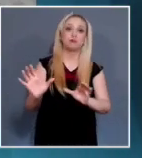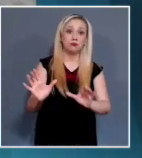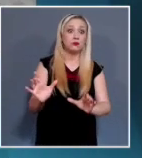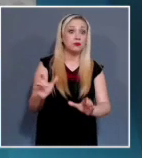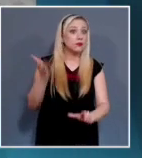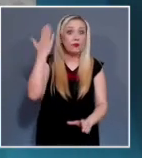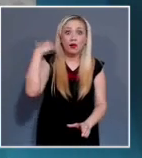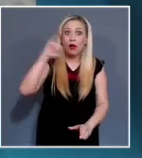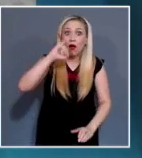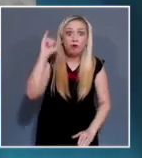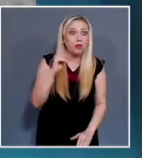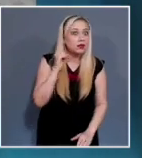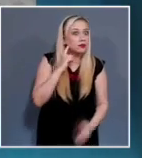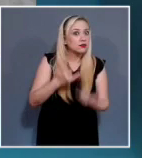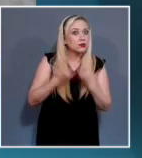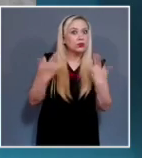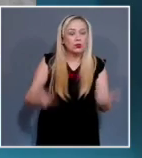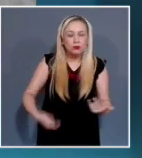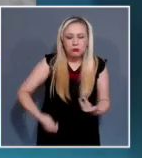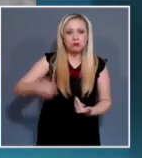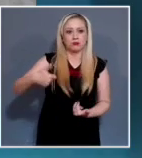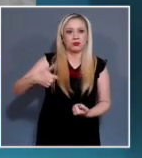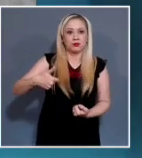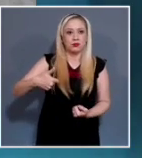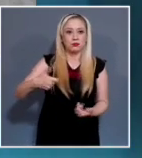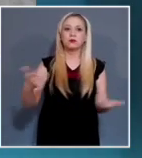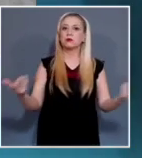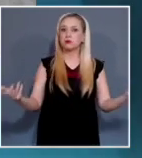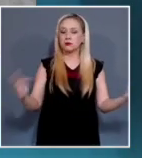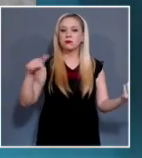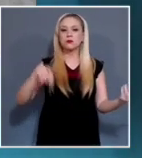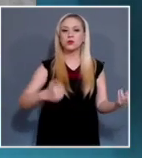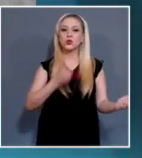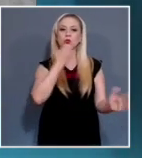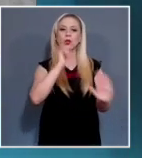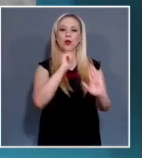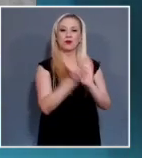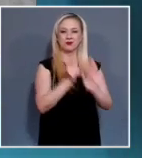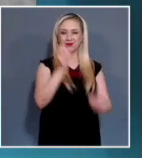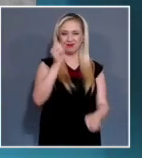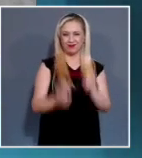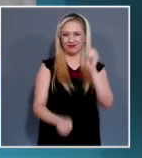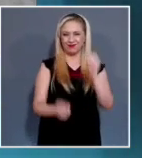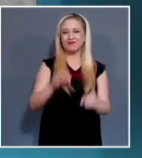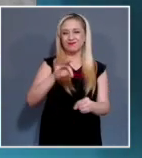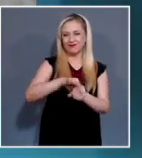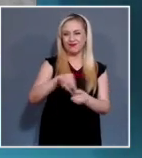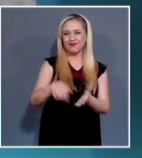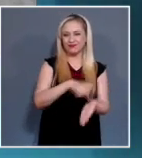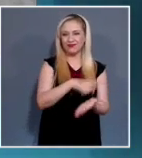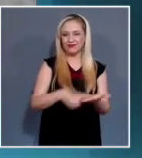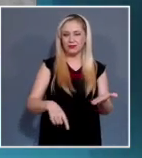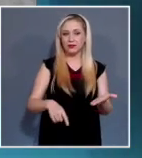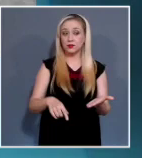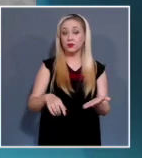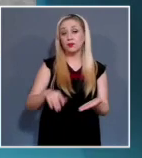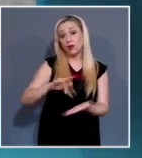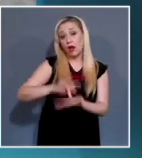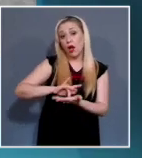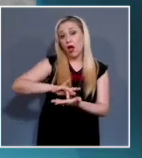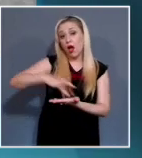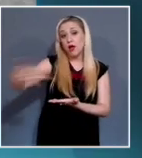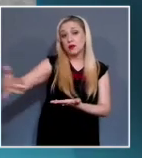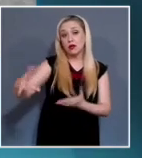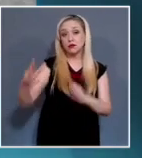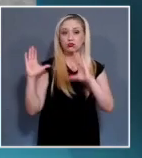fin, y la Escuela Judicial Electoral, desde mi perspectiva, gracias a los esfuerzos de Gaby Rubalcaba